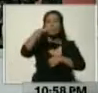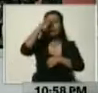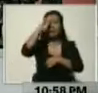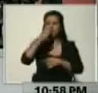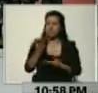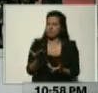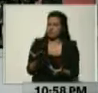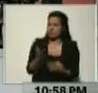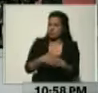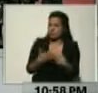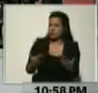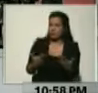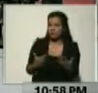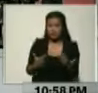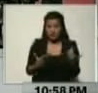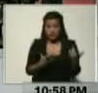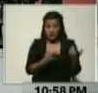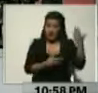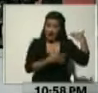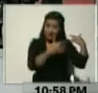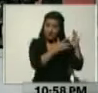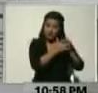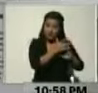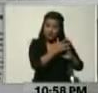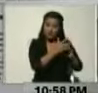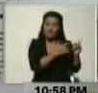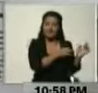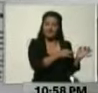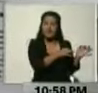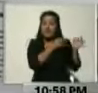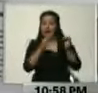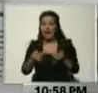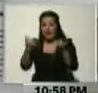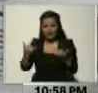Y se fue para Estados Unidos a atenderse, una espinilla que le salió.